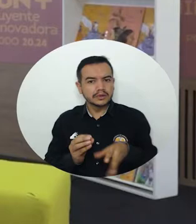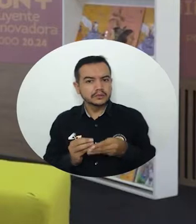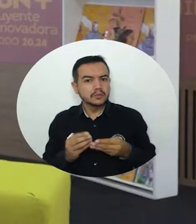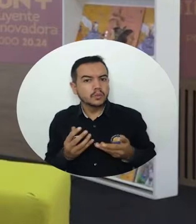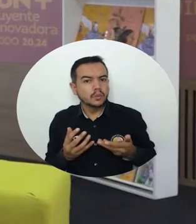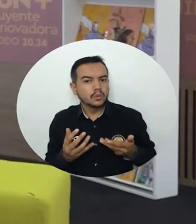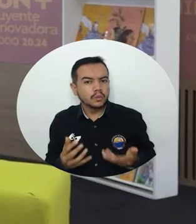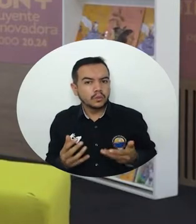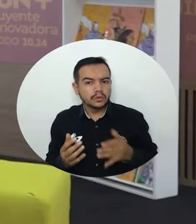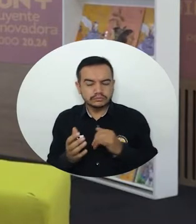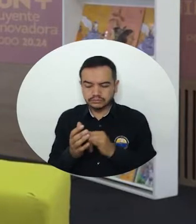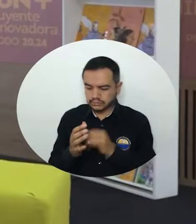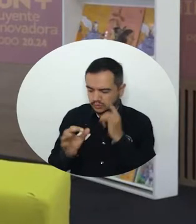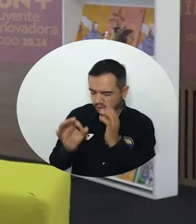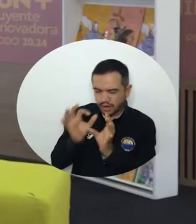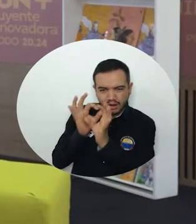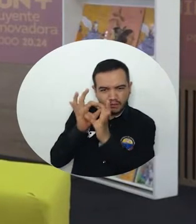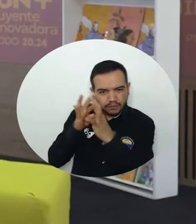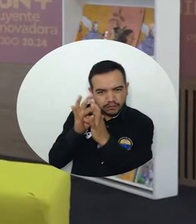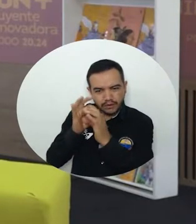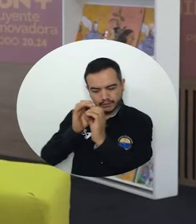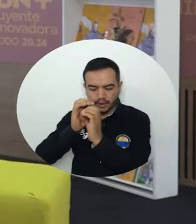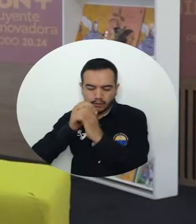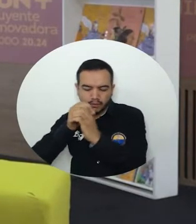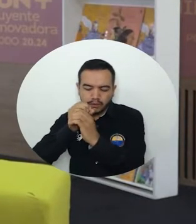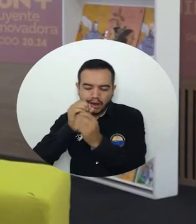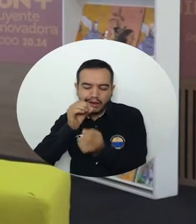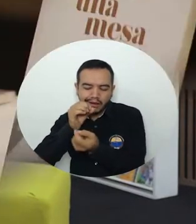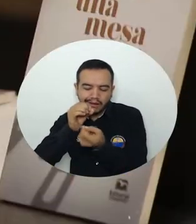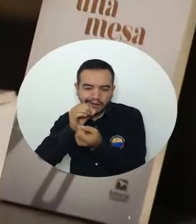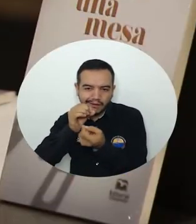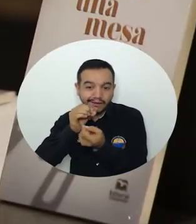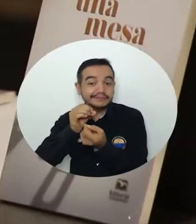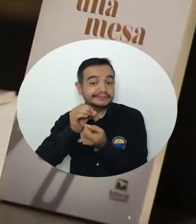cómo se pueden observar en el microscopio óptico.